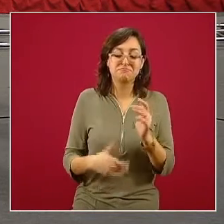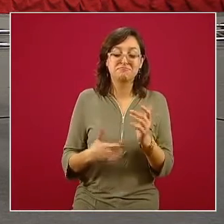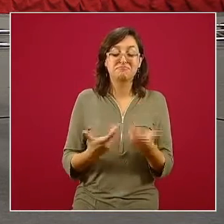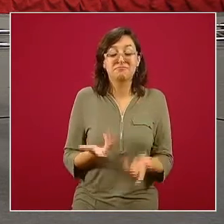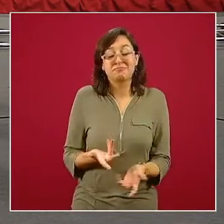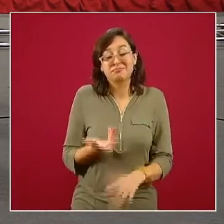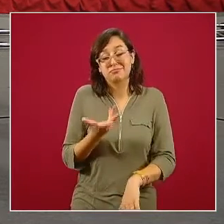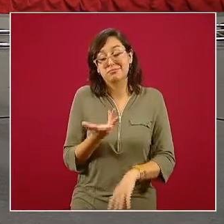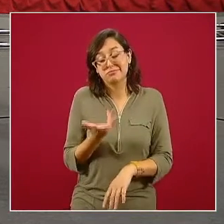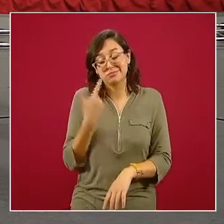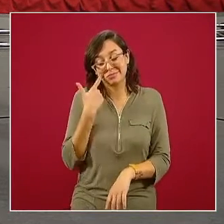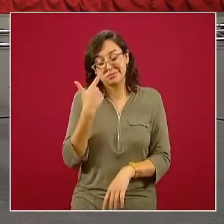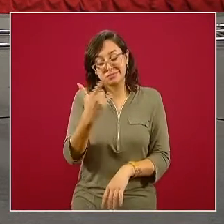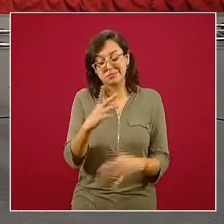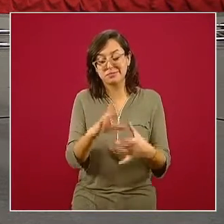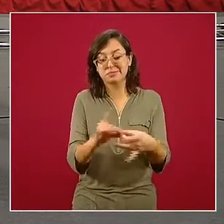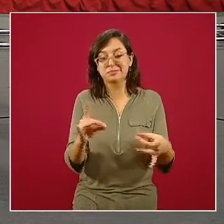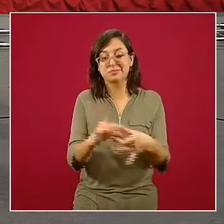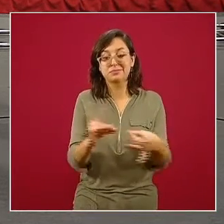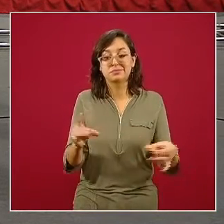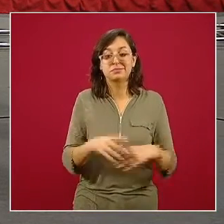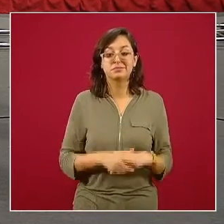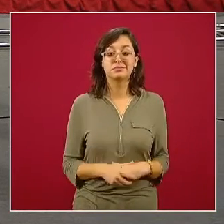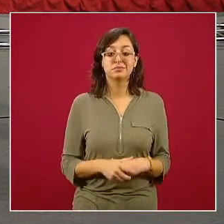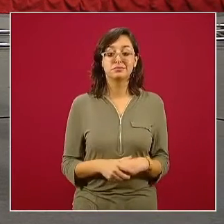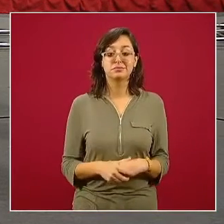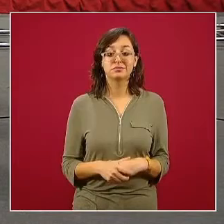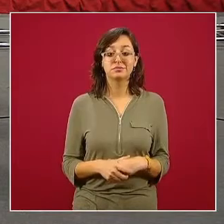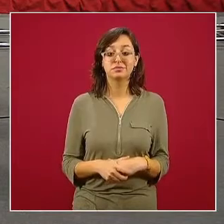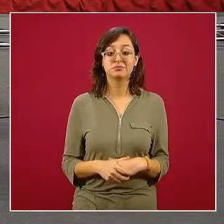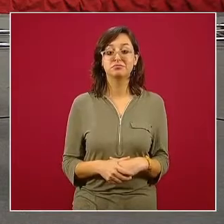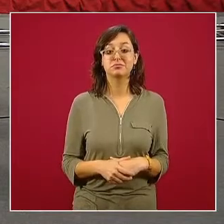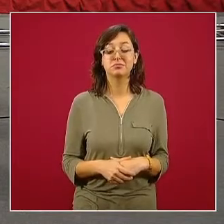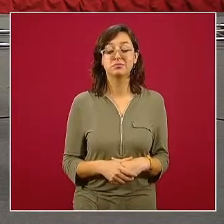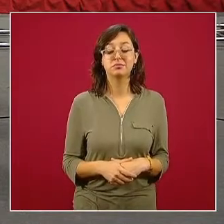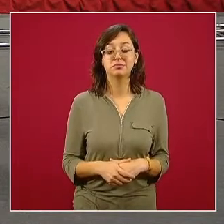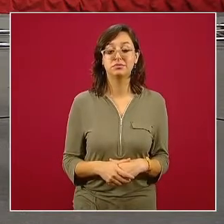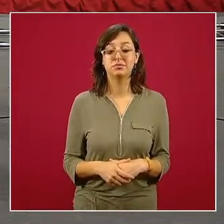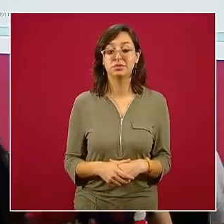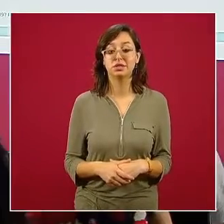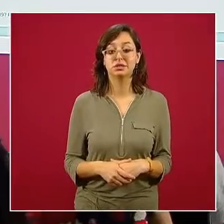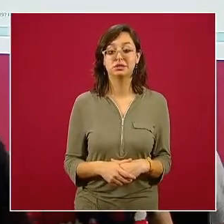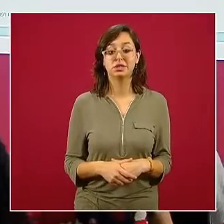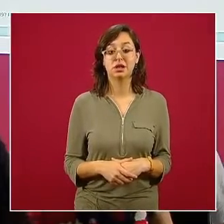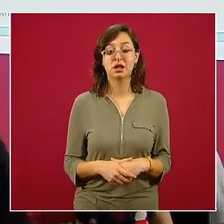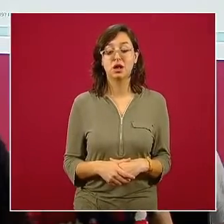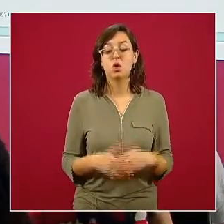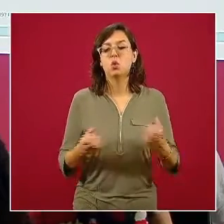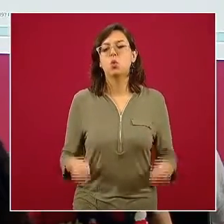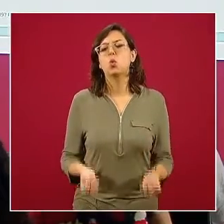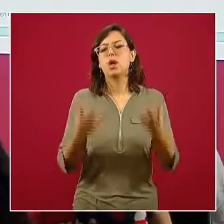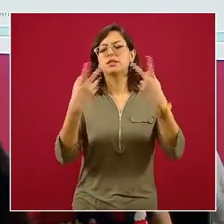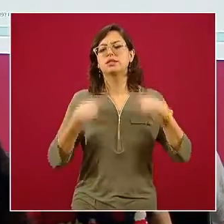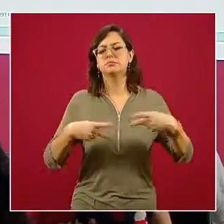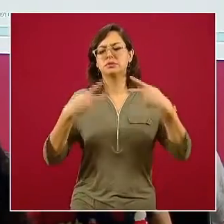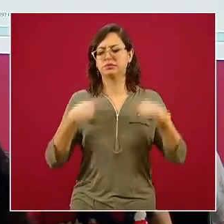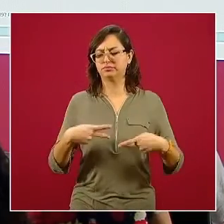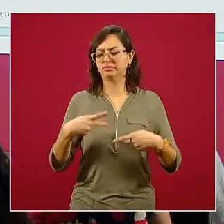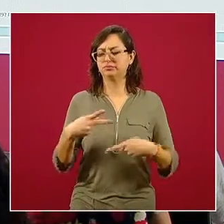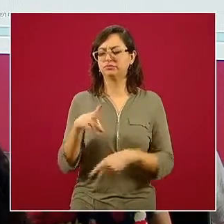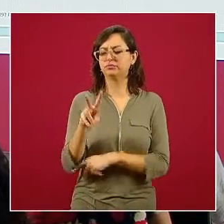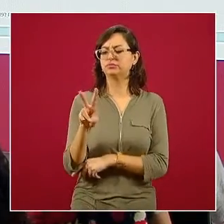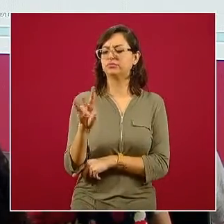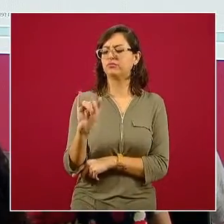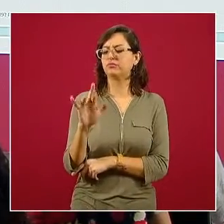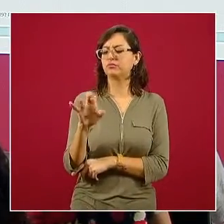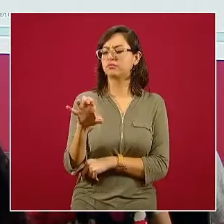la estimación de la proporción de personas inmunes es uno de los elementos importantes para las